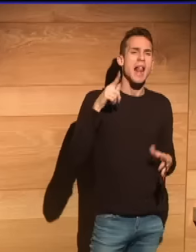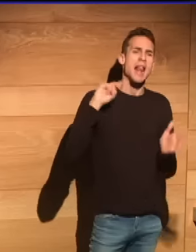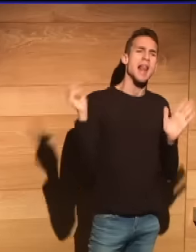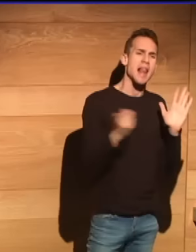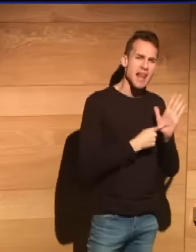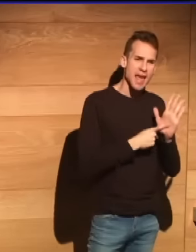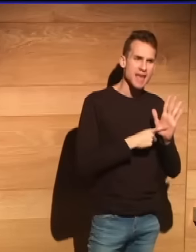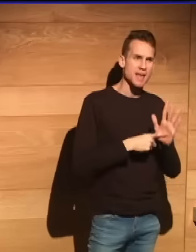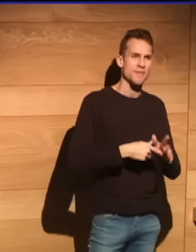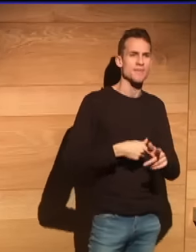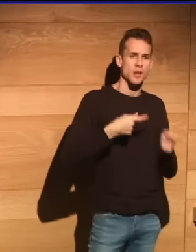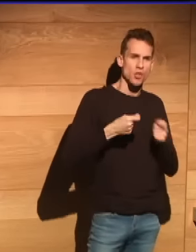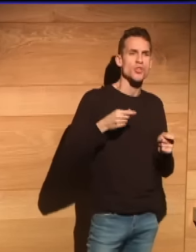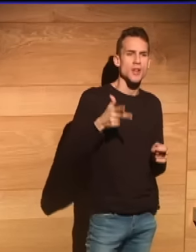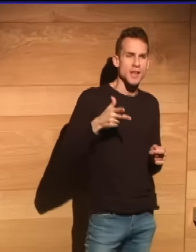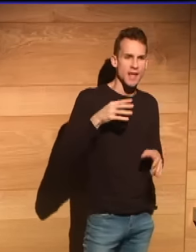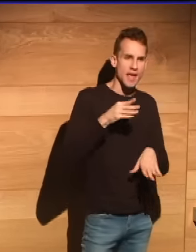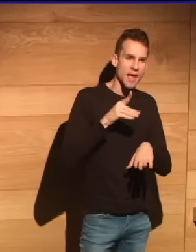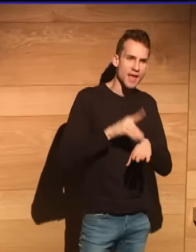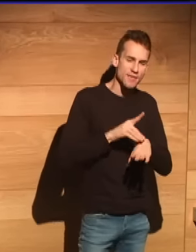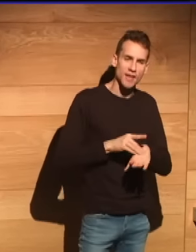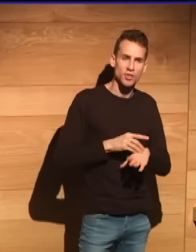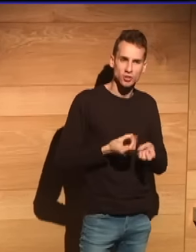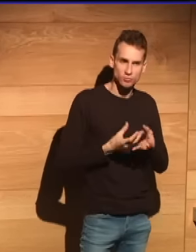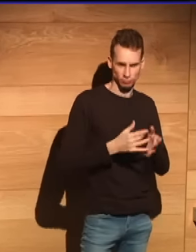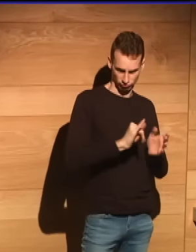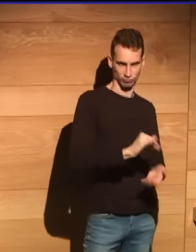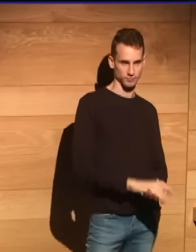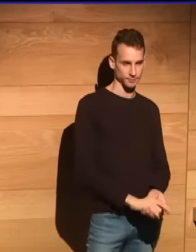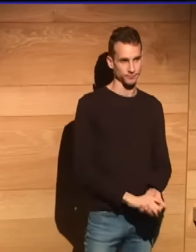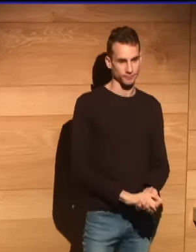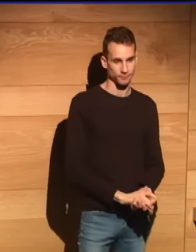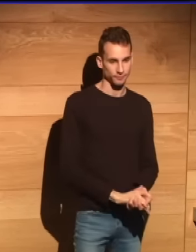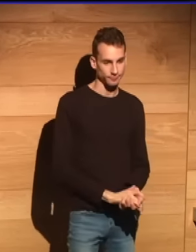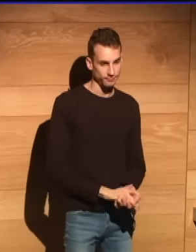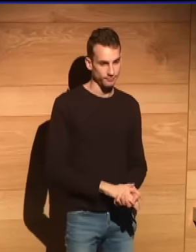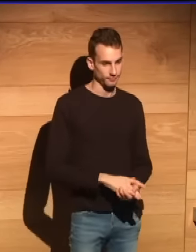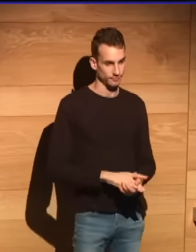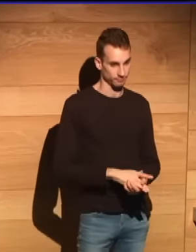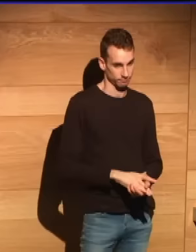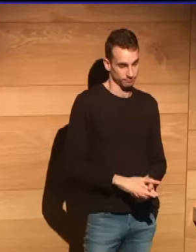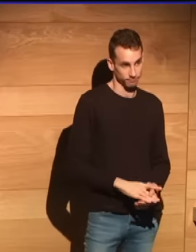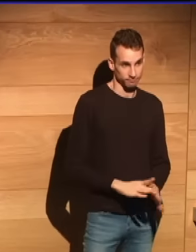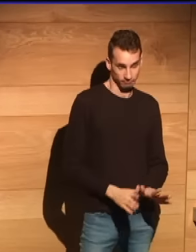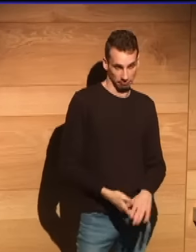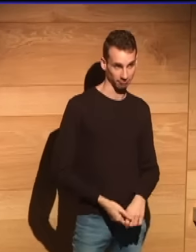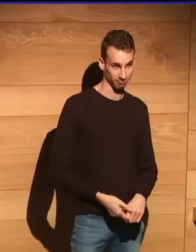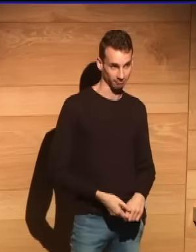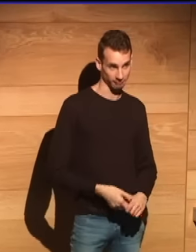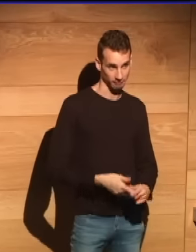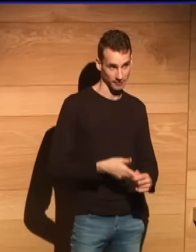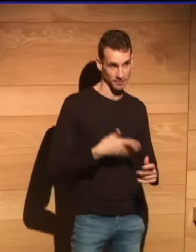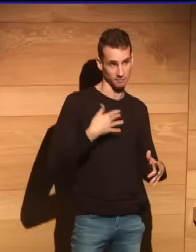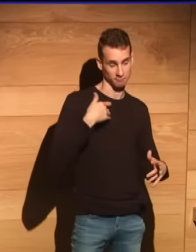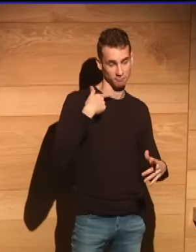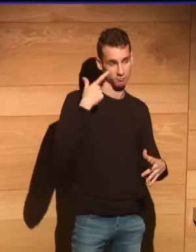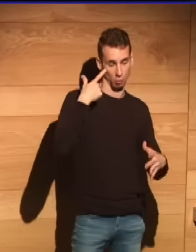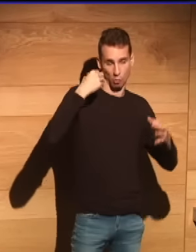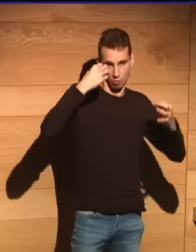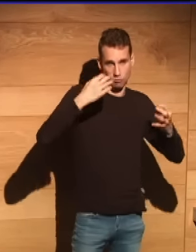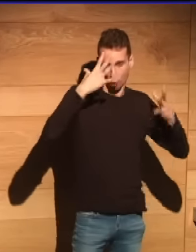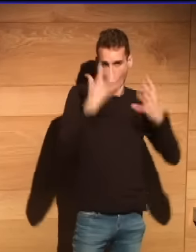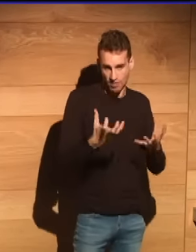tanto, podemos también ser pioneros en este debate y que lo lideremos a nivel europeo. Y yo estoy convencida de que